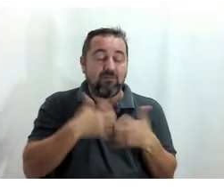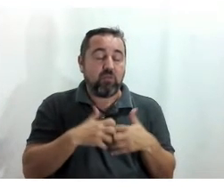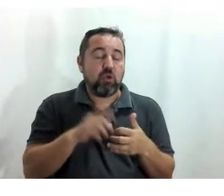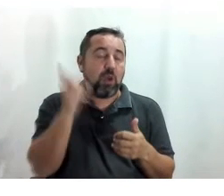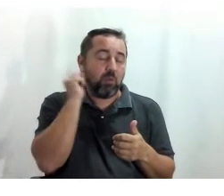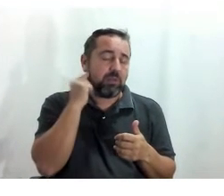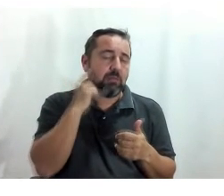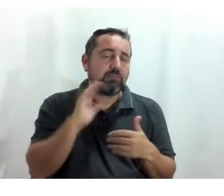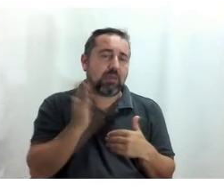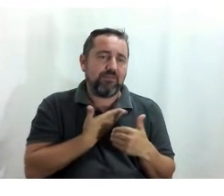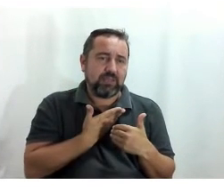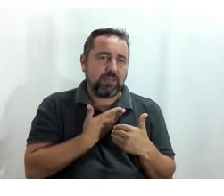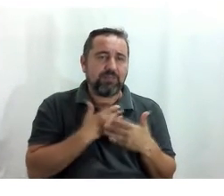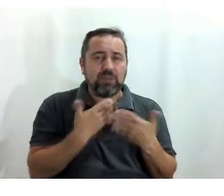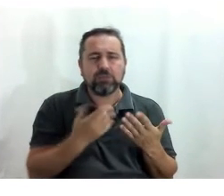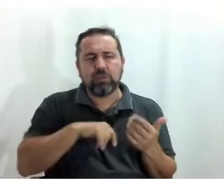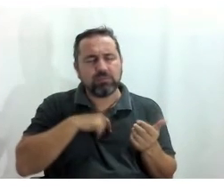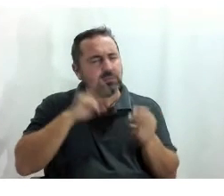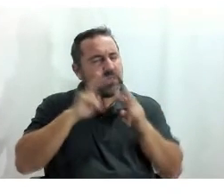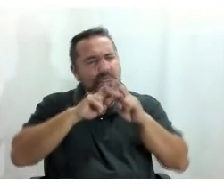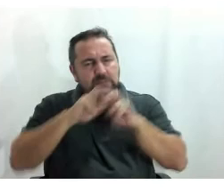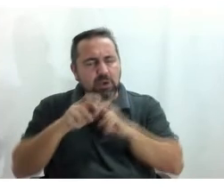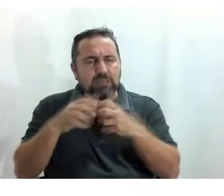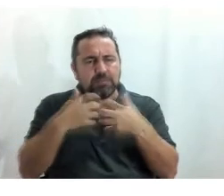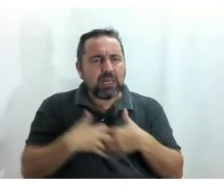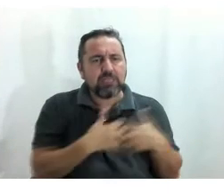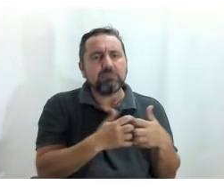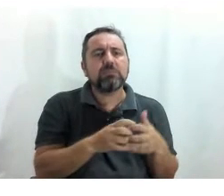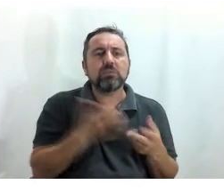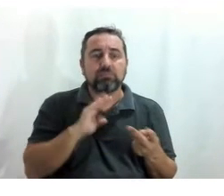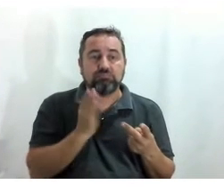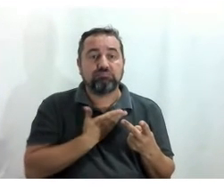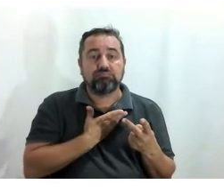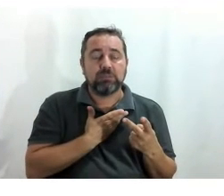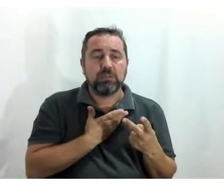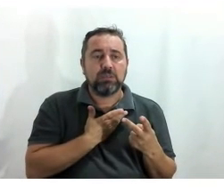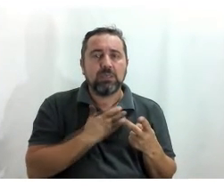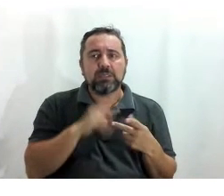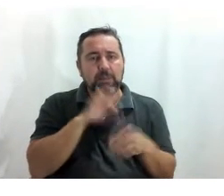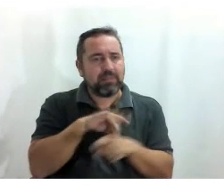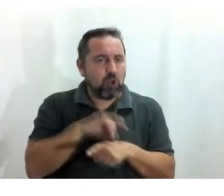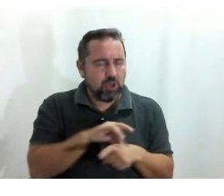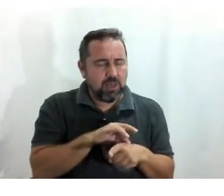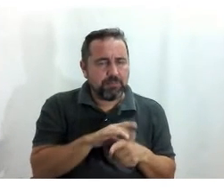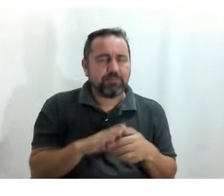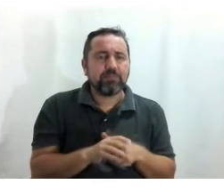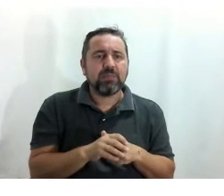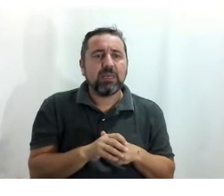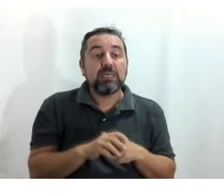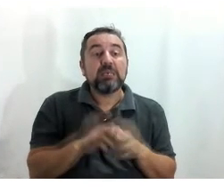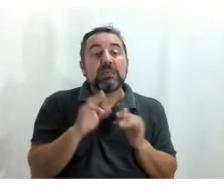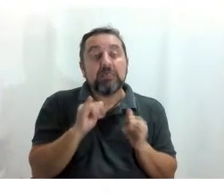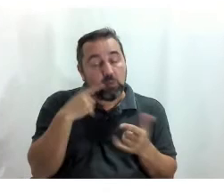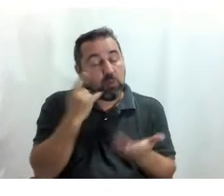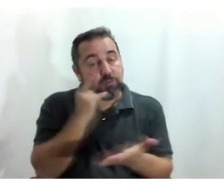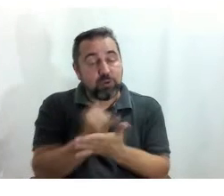Sobre ellos podemos explorar los mecanismos que están aconteciendo en esta patología y